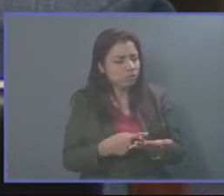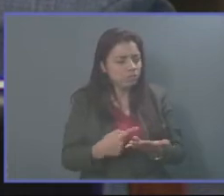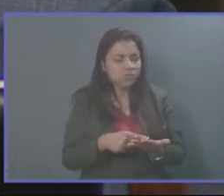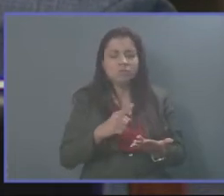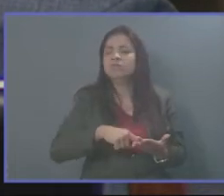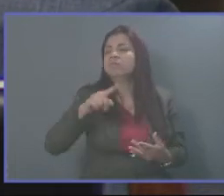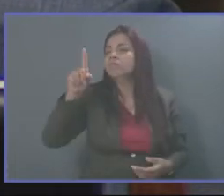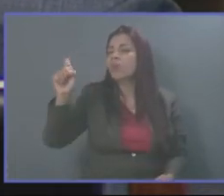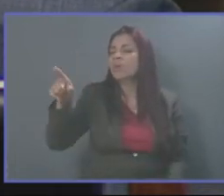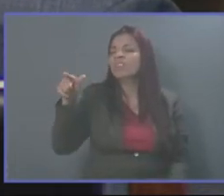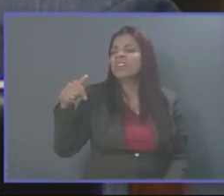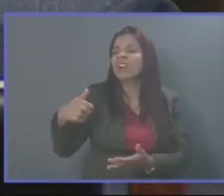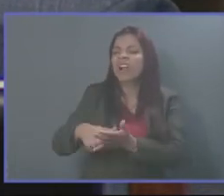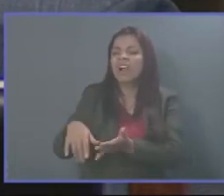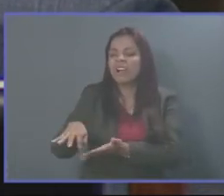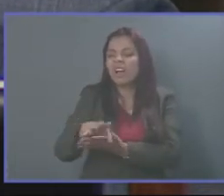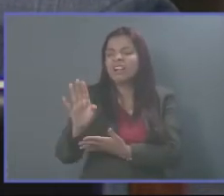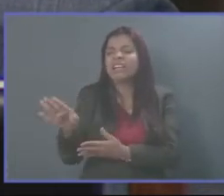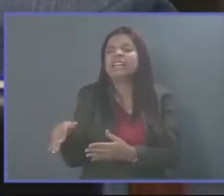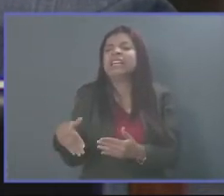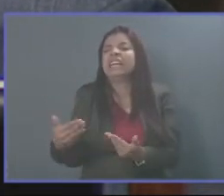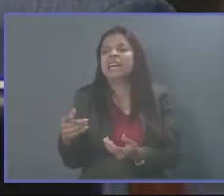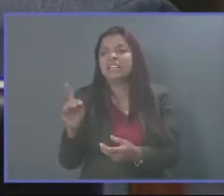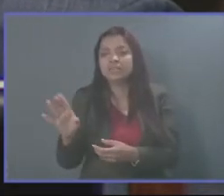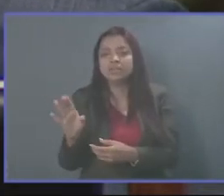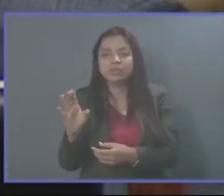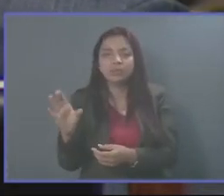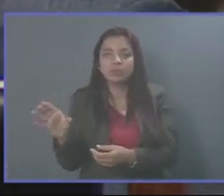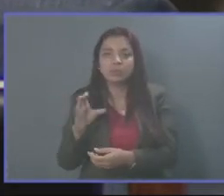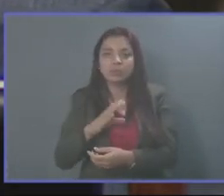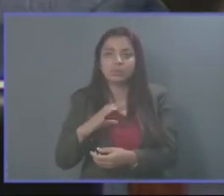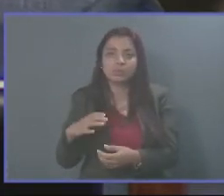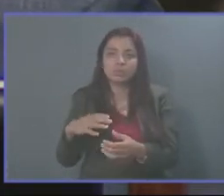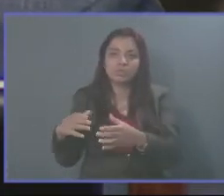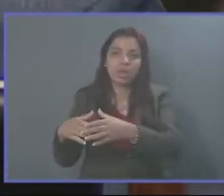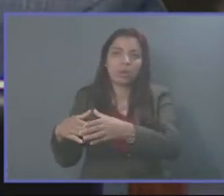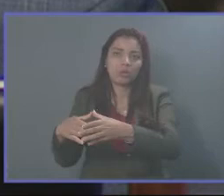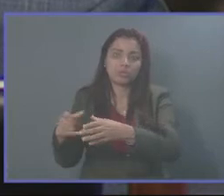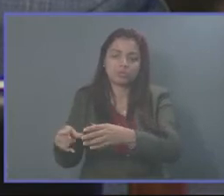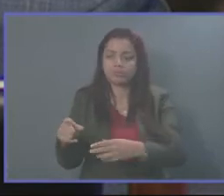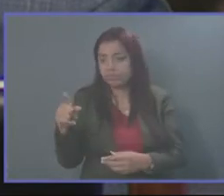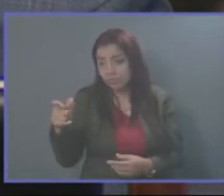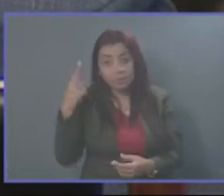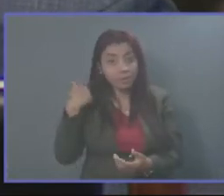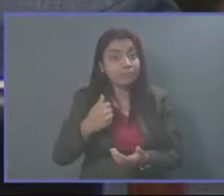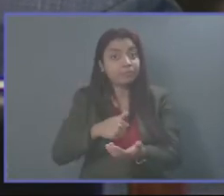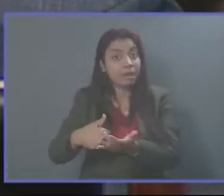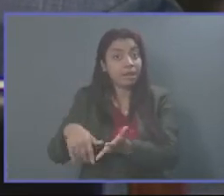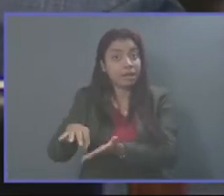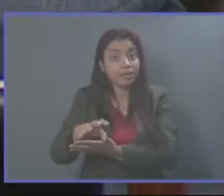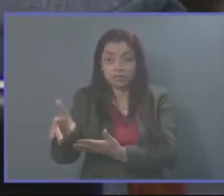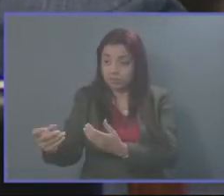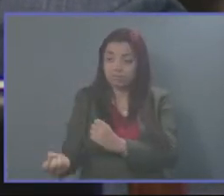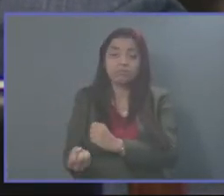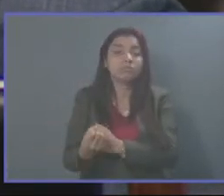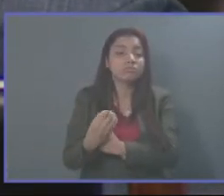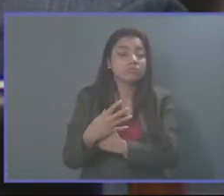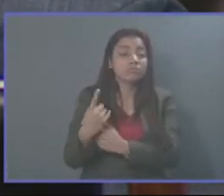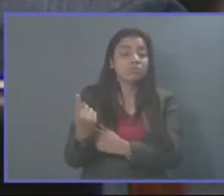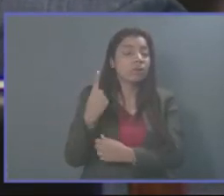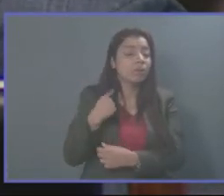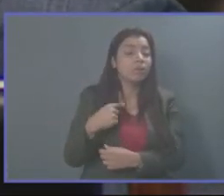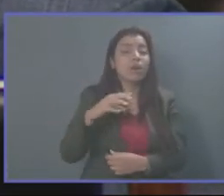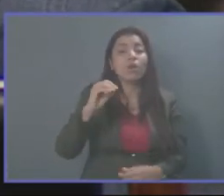municipal y su consejo de Apaneca, y de una forma expedita el señor alcalde de Apaneca, don Osmín